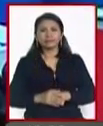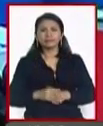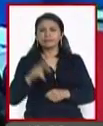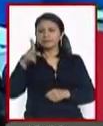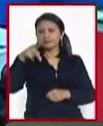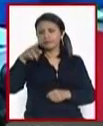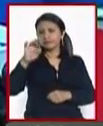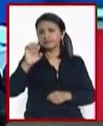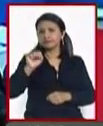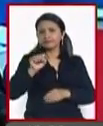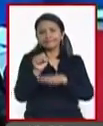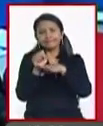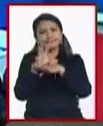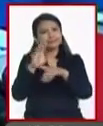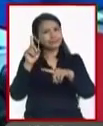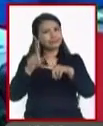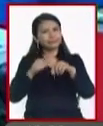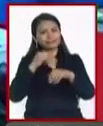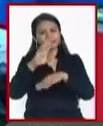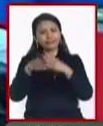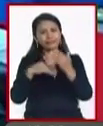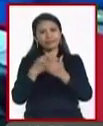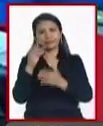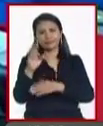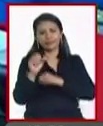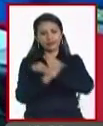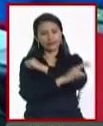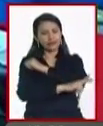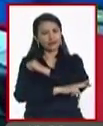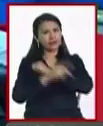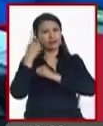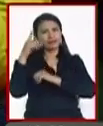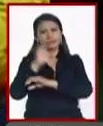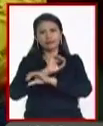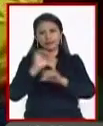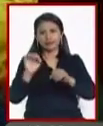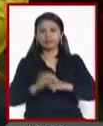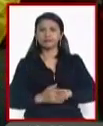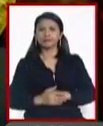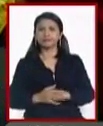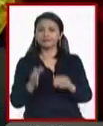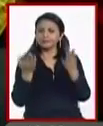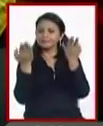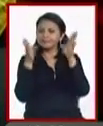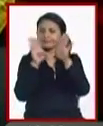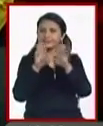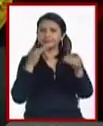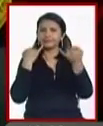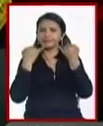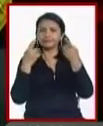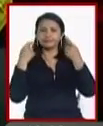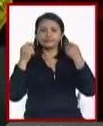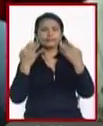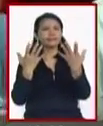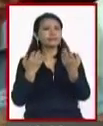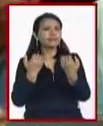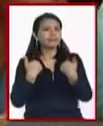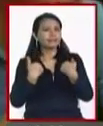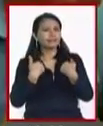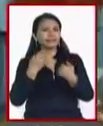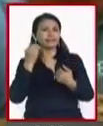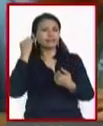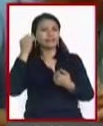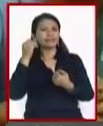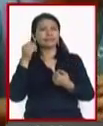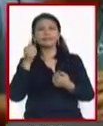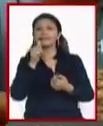preaviso. No se aplica absolutamente en todo el territorio nacional para nadie. Hasta el cierre de este reporte intentamos tener la opinión de